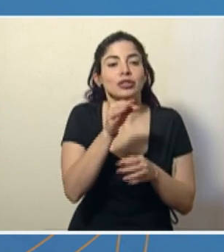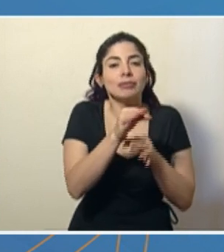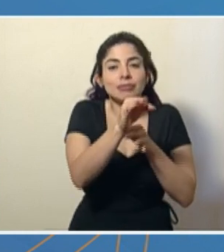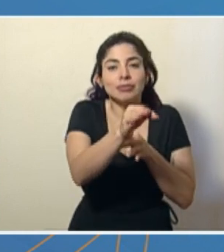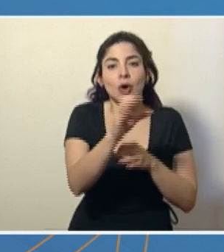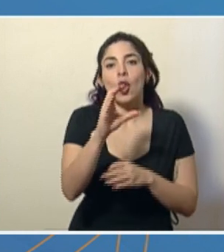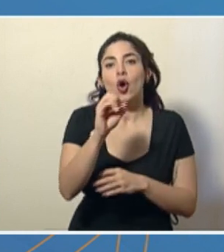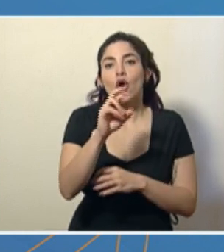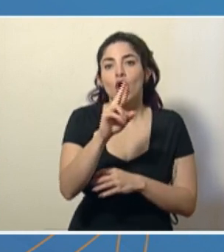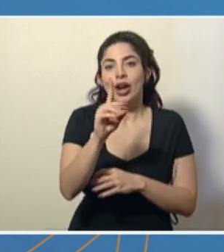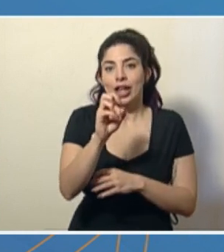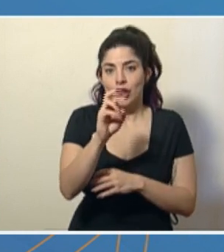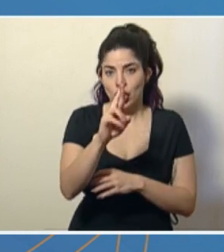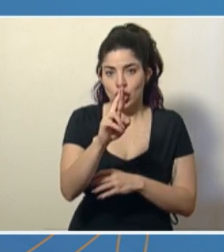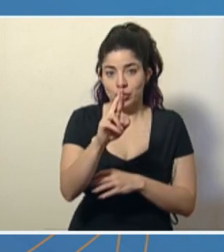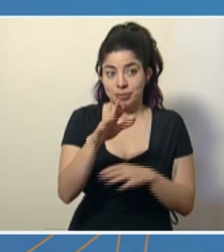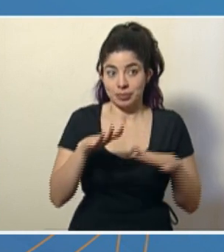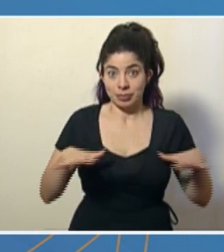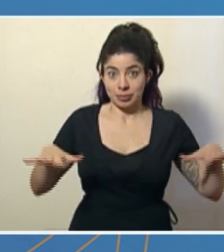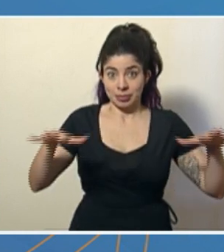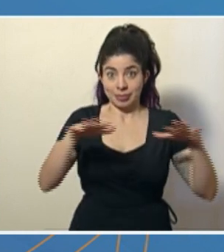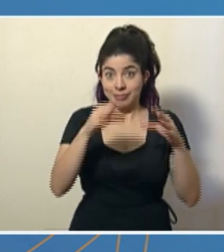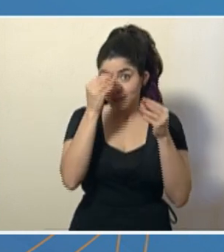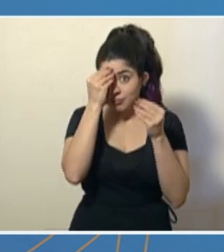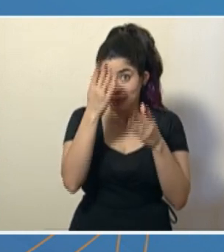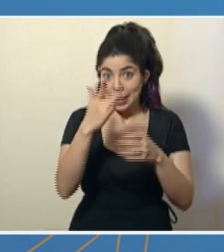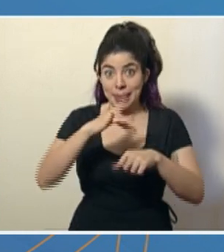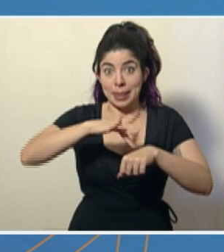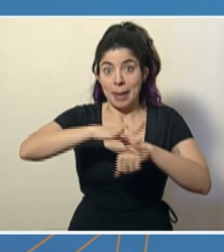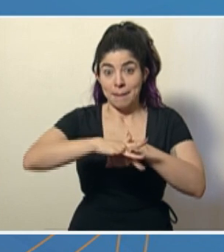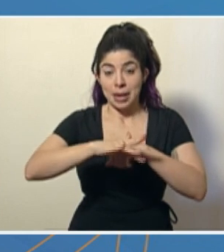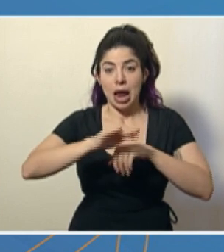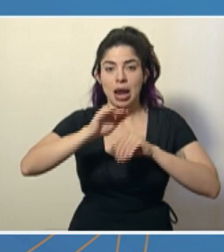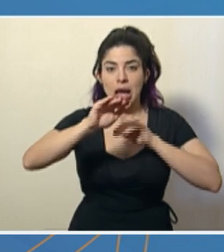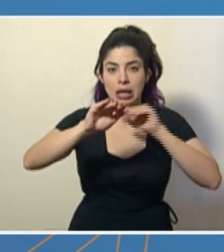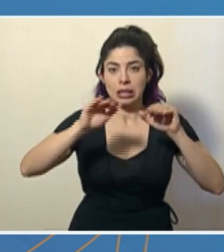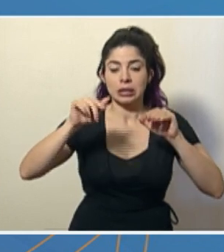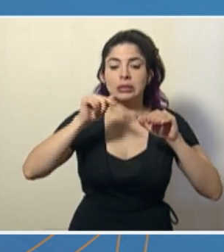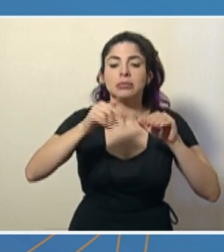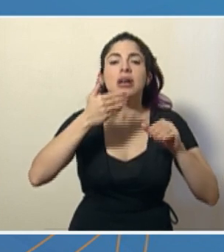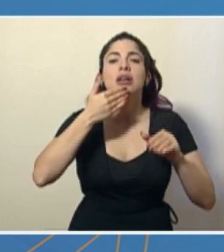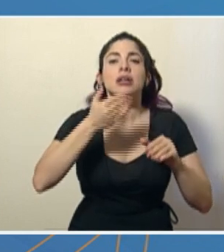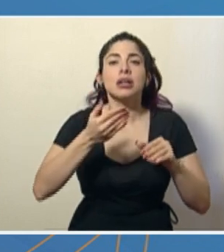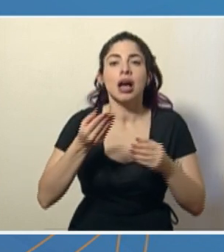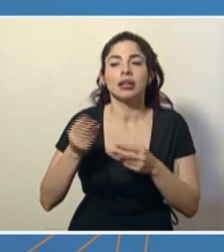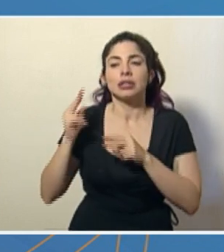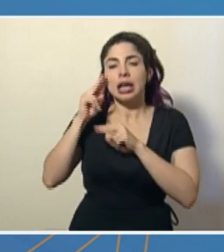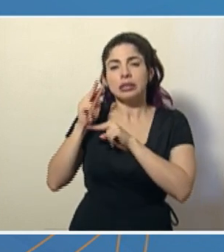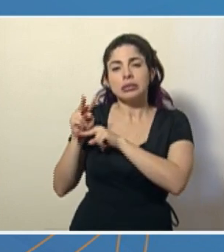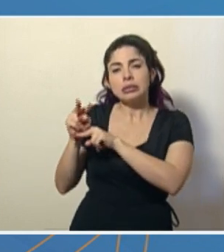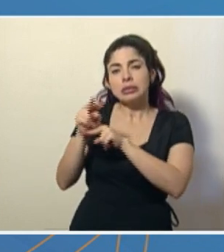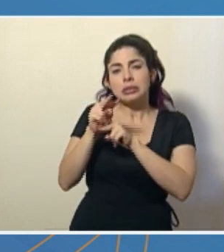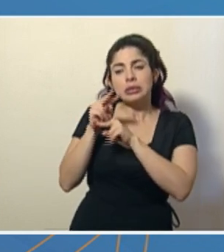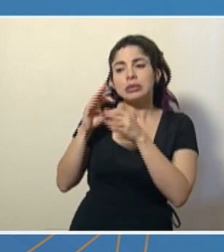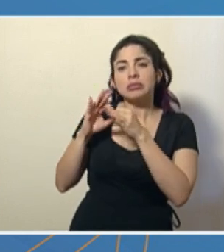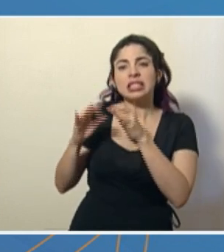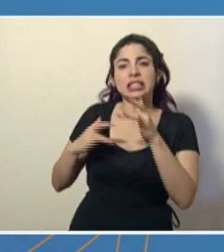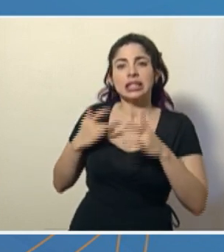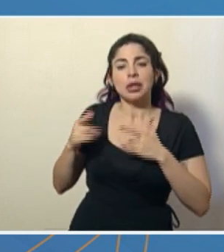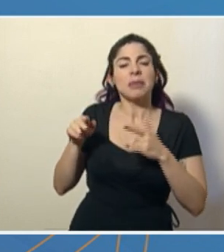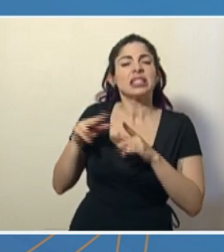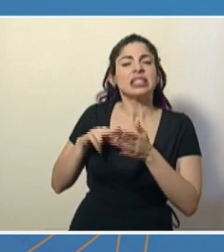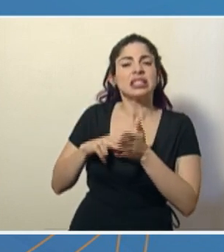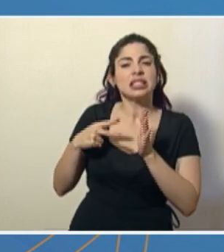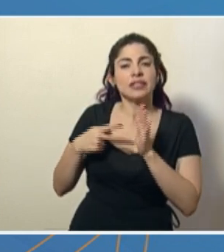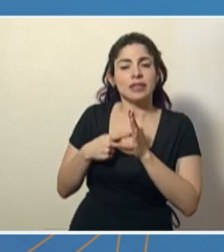Corredor. Asimismo, en esta advertencia temprana por la vigilancia sindrómica, que lo que significa